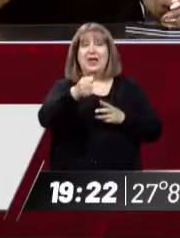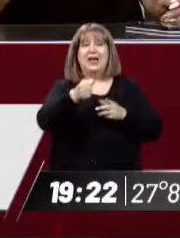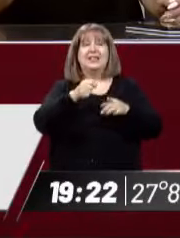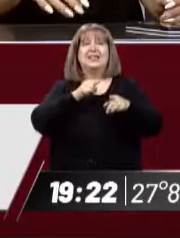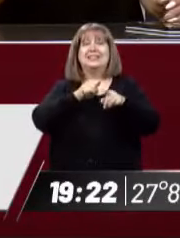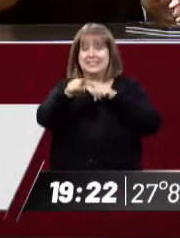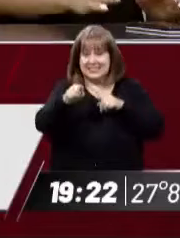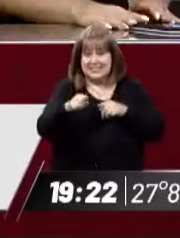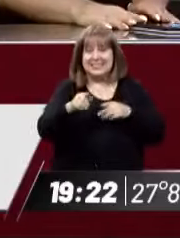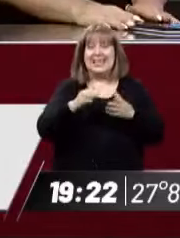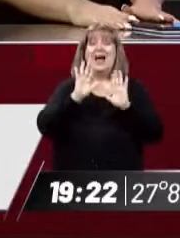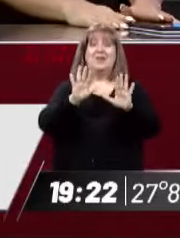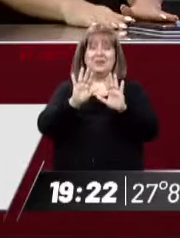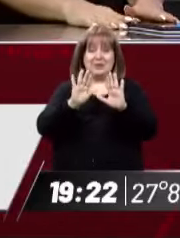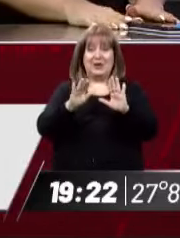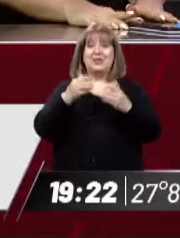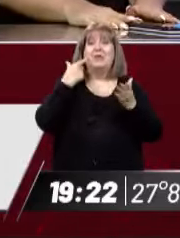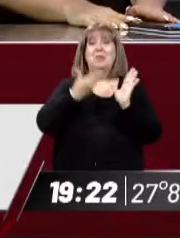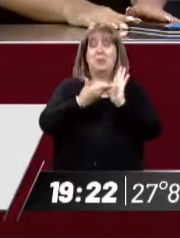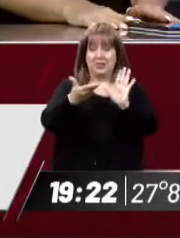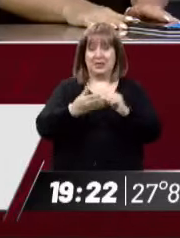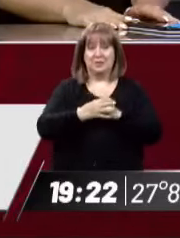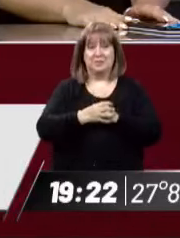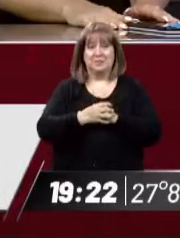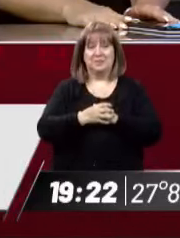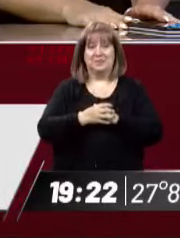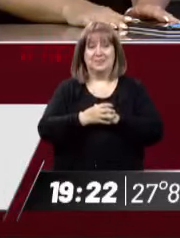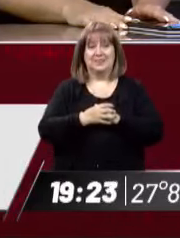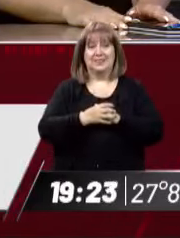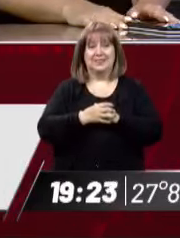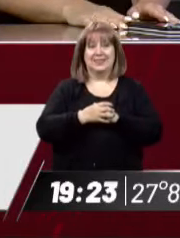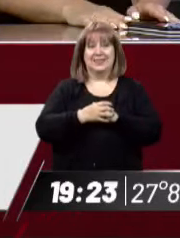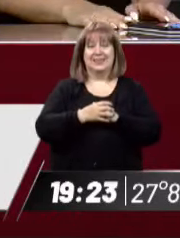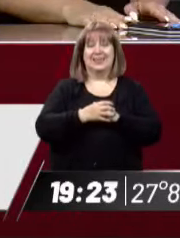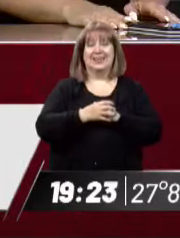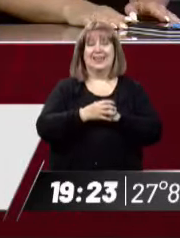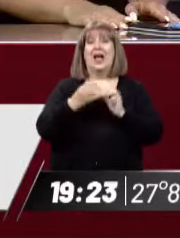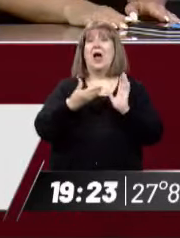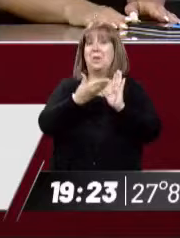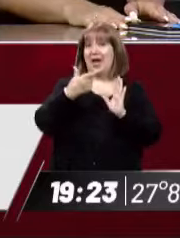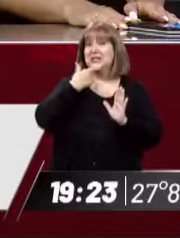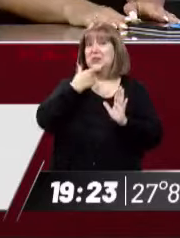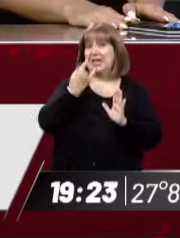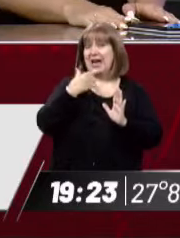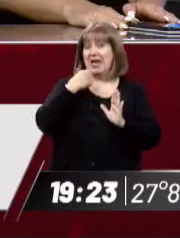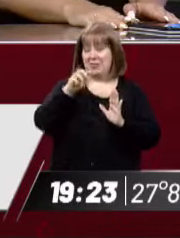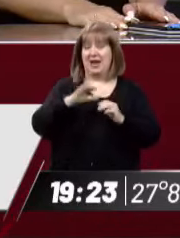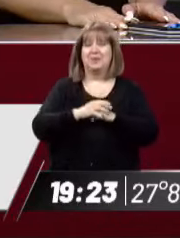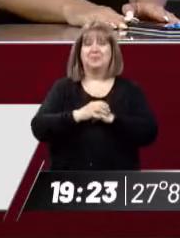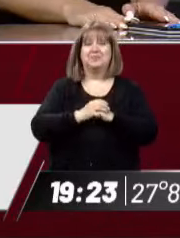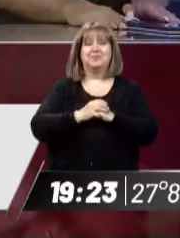una sorpresa, bueno, dale, al final. Dale. Dale, Mati, lo mostramos ahora. Sí, porque mirá lo que le pasó, lo que le hicimos hacer a Susana con su careta. A